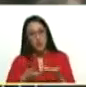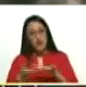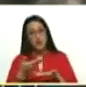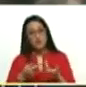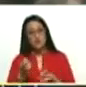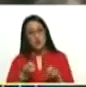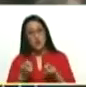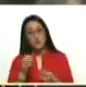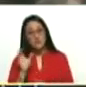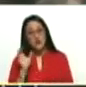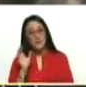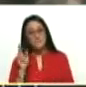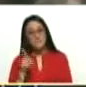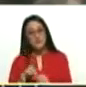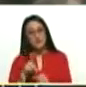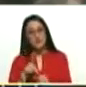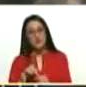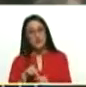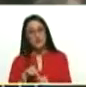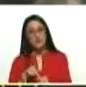economía petrolera.